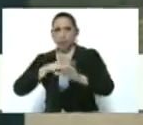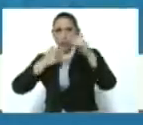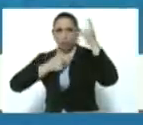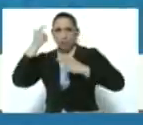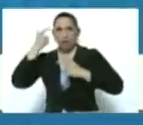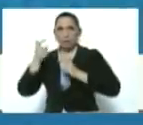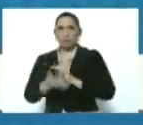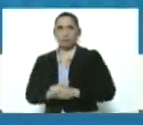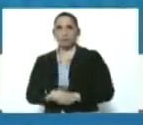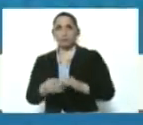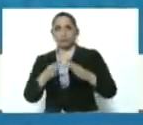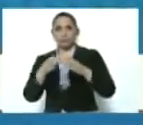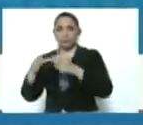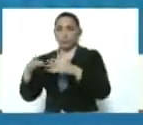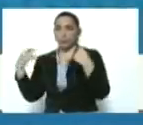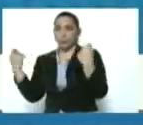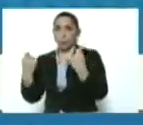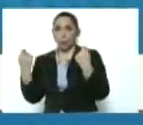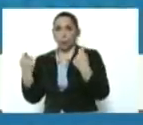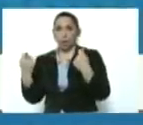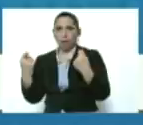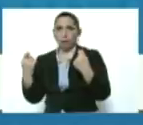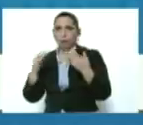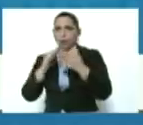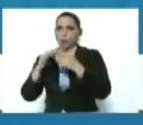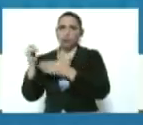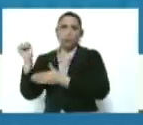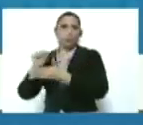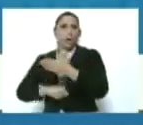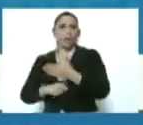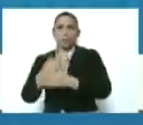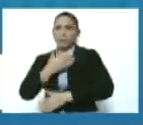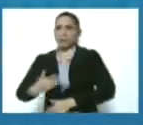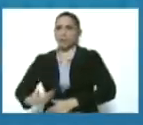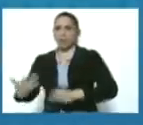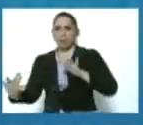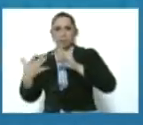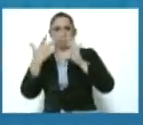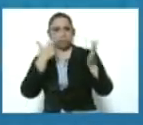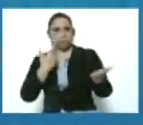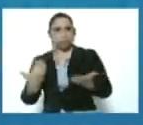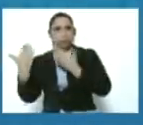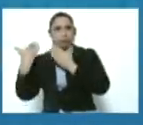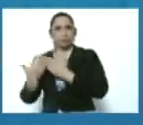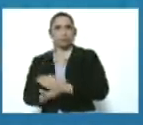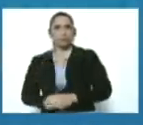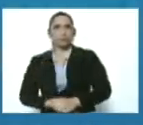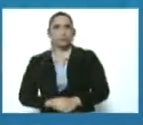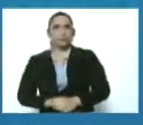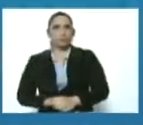chávez la organización popular como una obra de presidente de presidentes